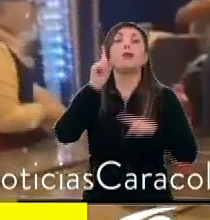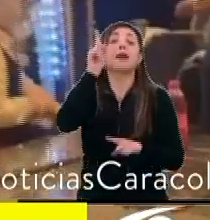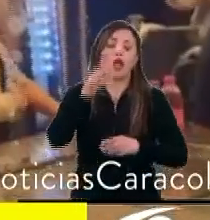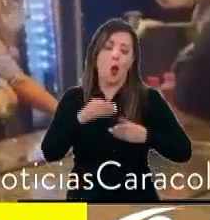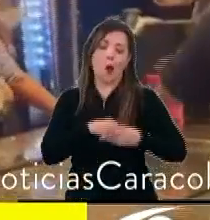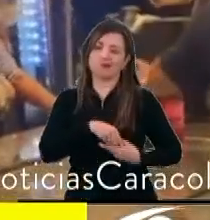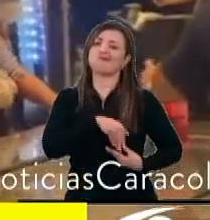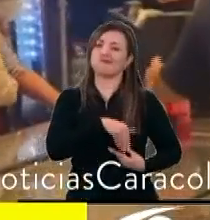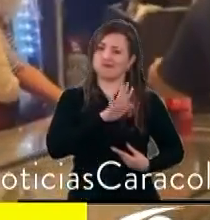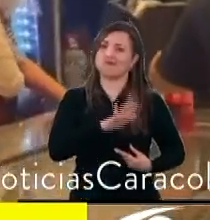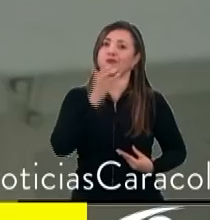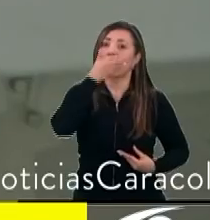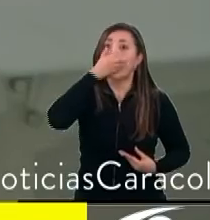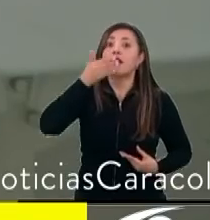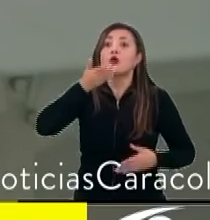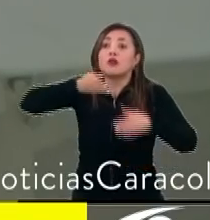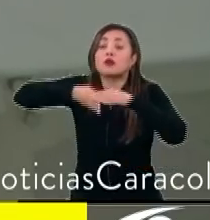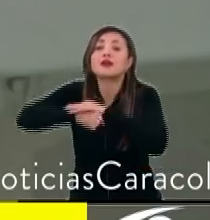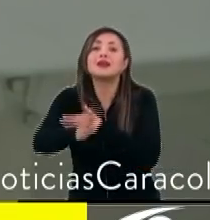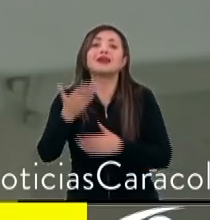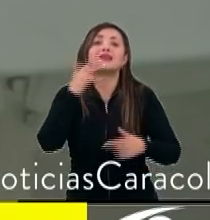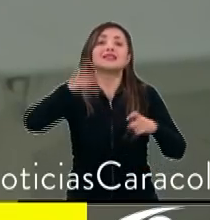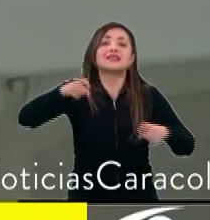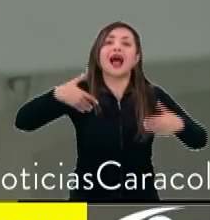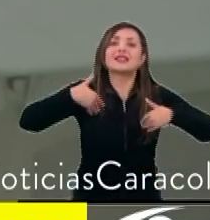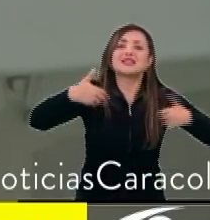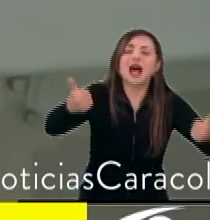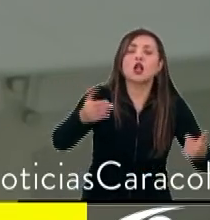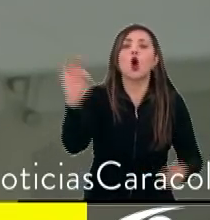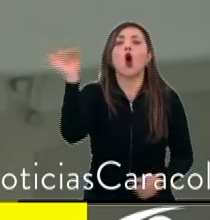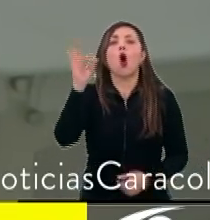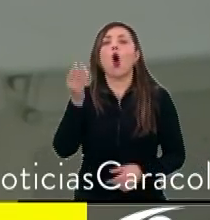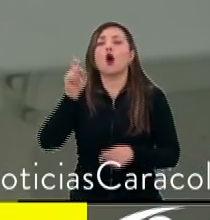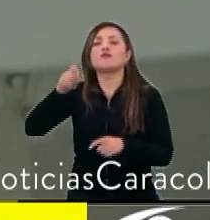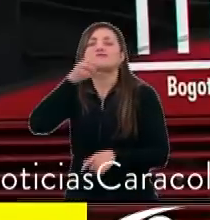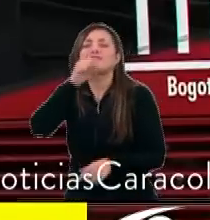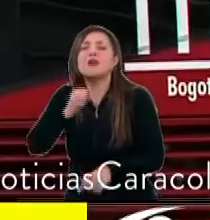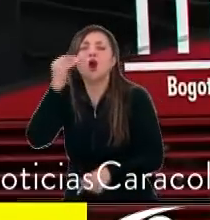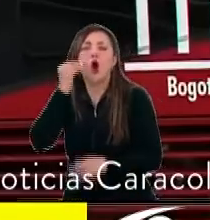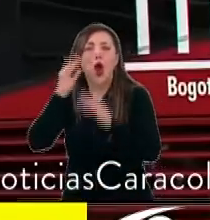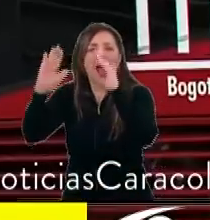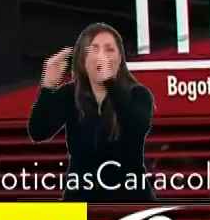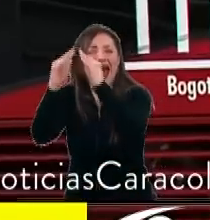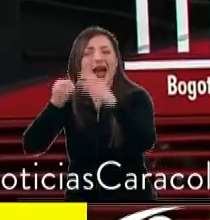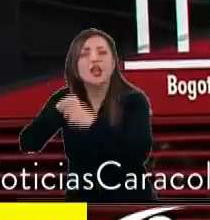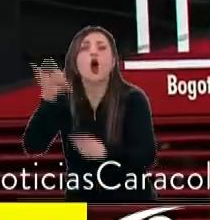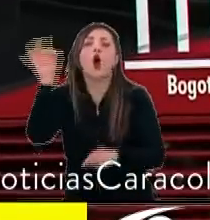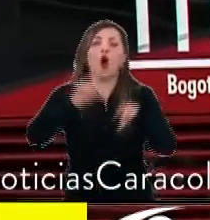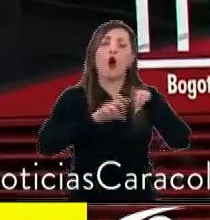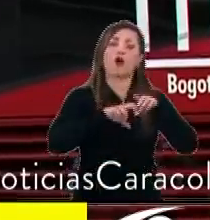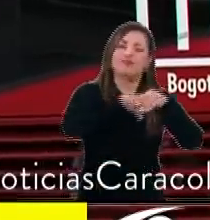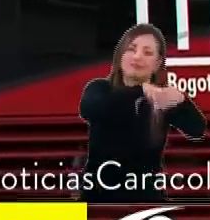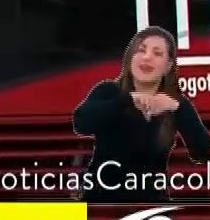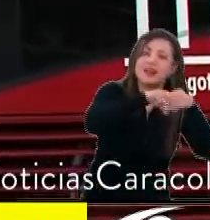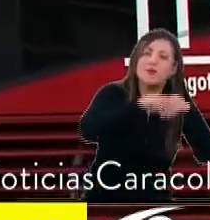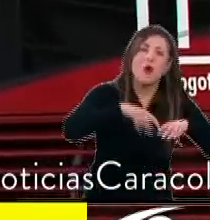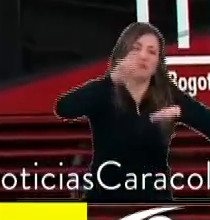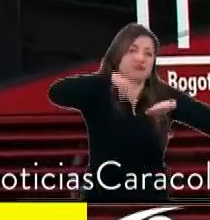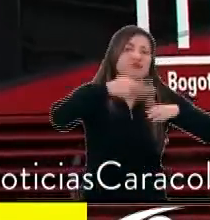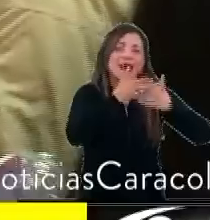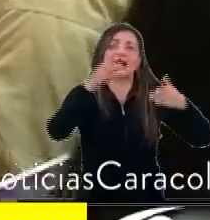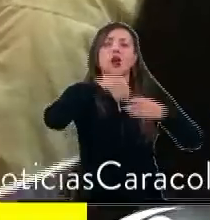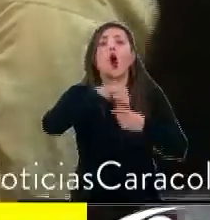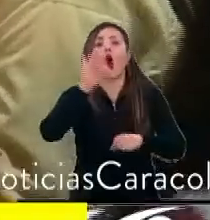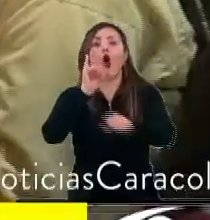para utilizarlo cuando ingrese a servicios de salud, hogares geriátricos, transporte público e instituciones educativas. Para